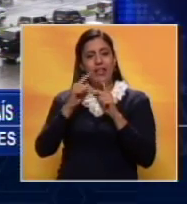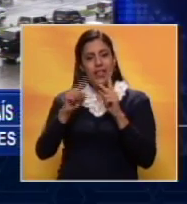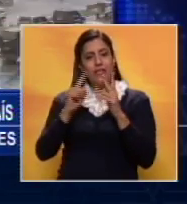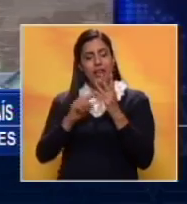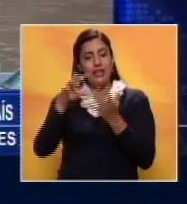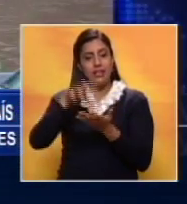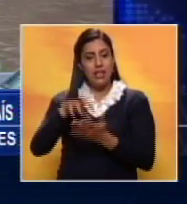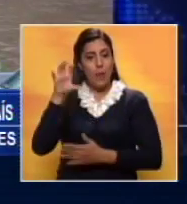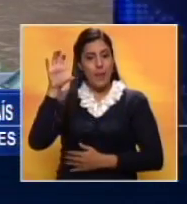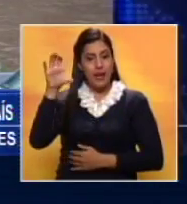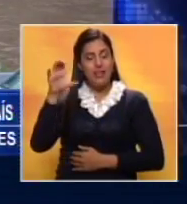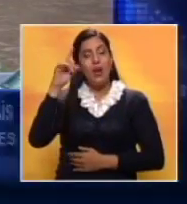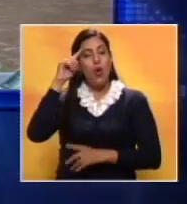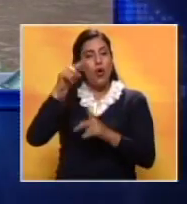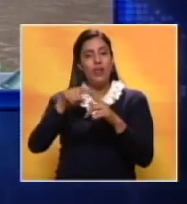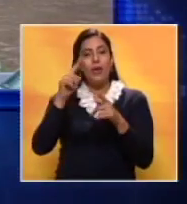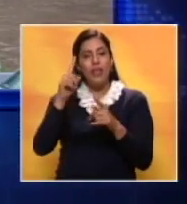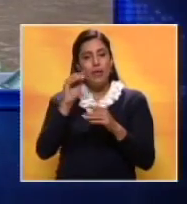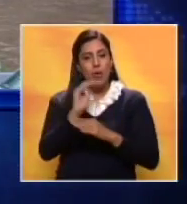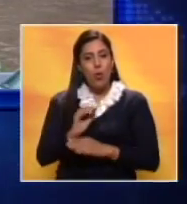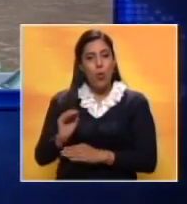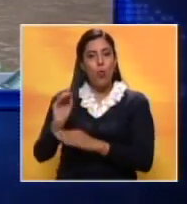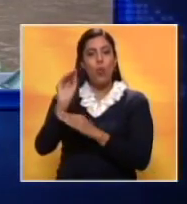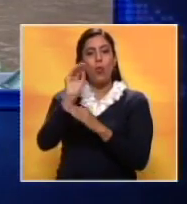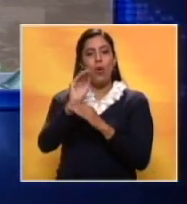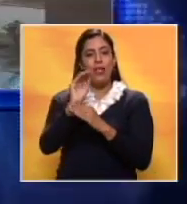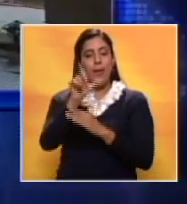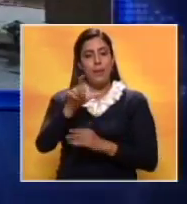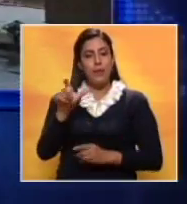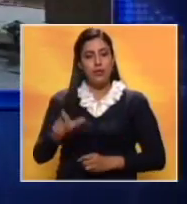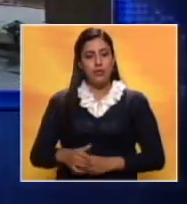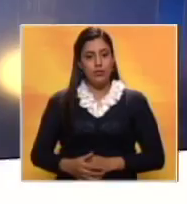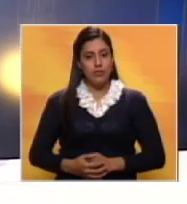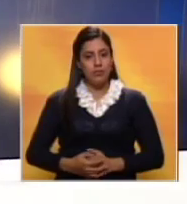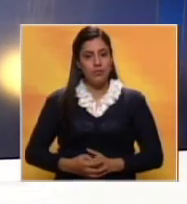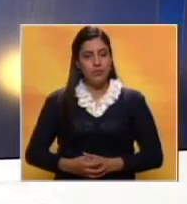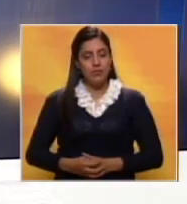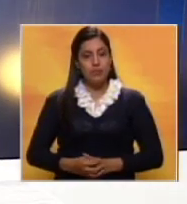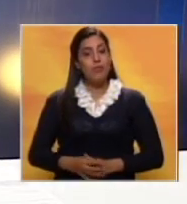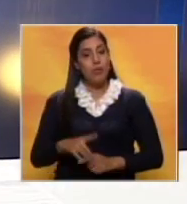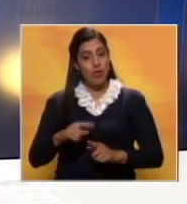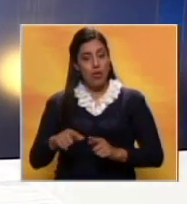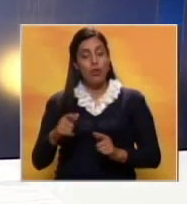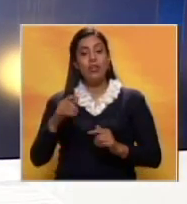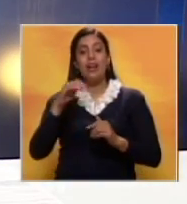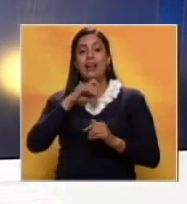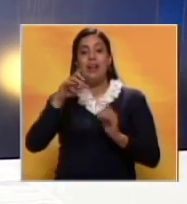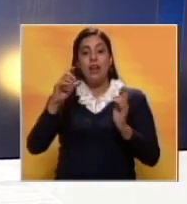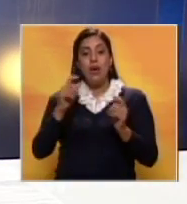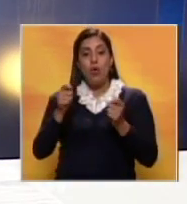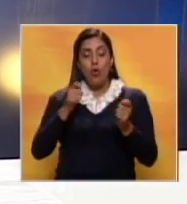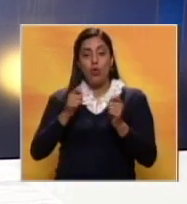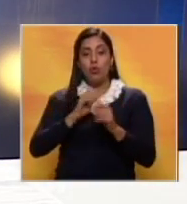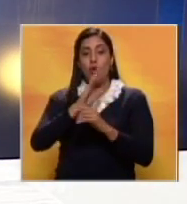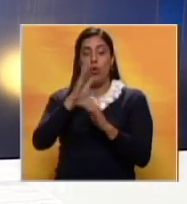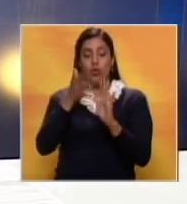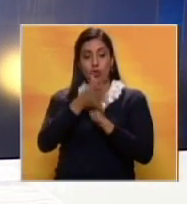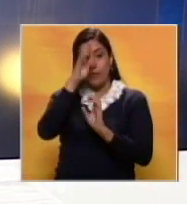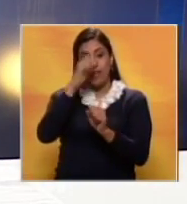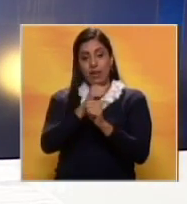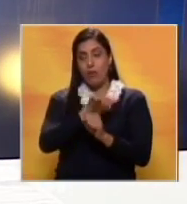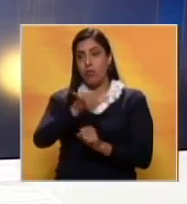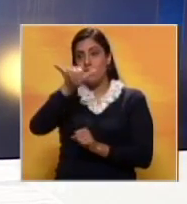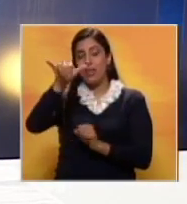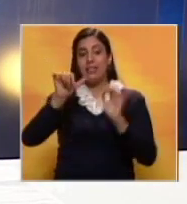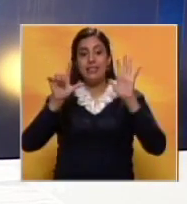varios estados del país con el objetivo de resguardar a la ciudadanía. Fueron levantadas las restricciones en las operaciones